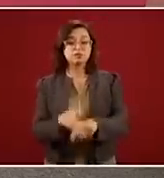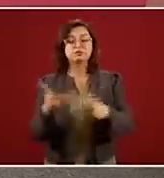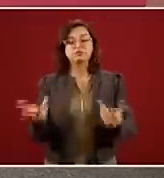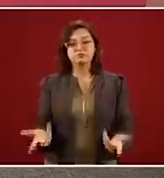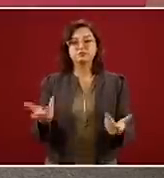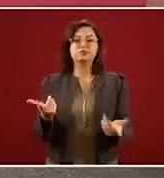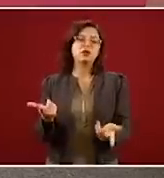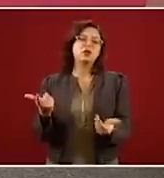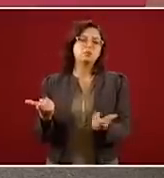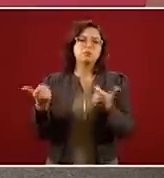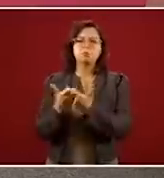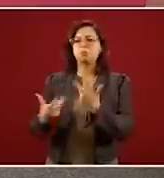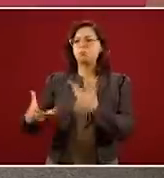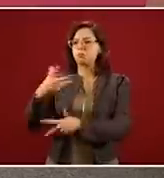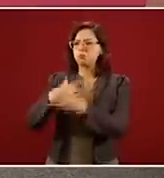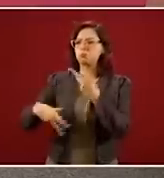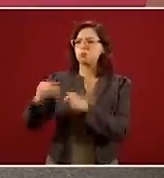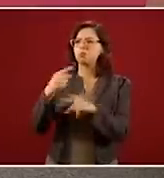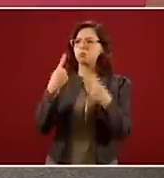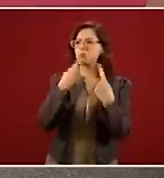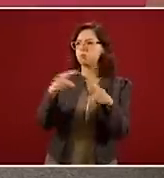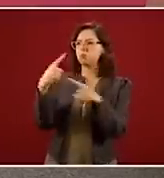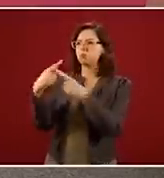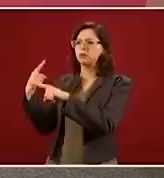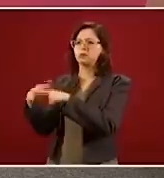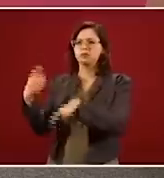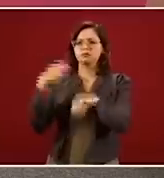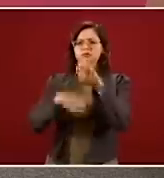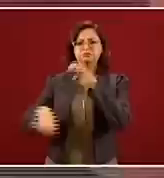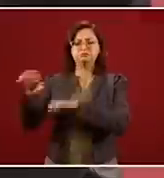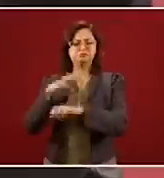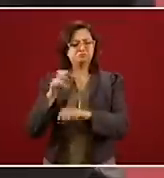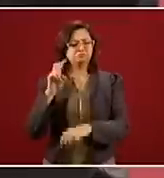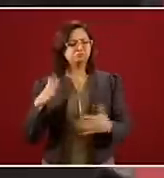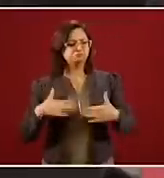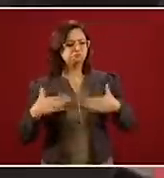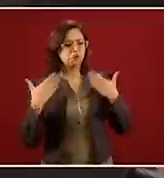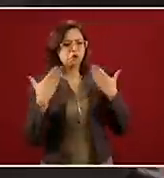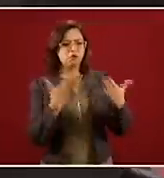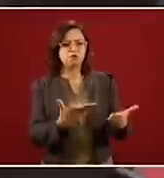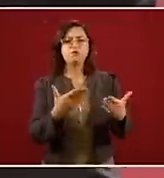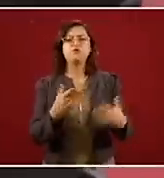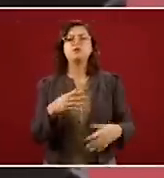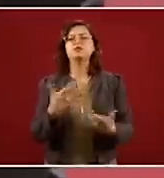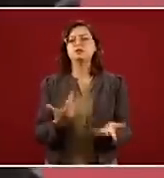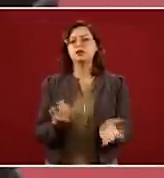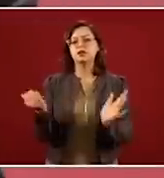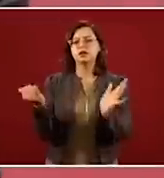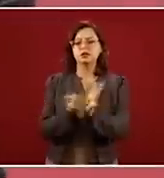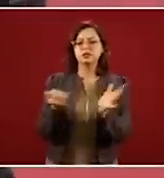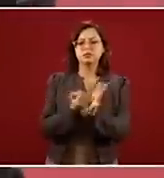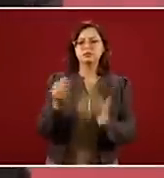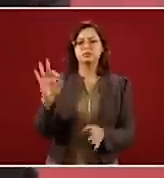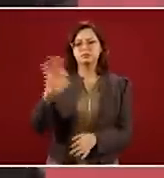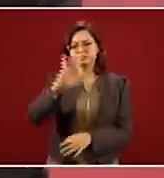sector financiero, porque está disminuyendo la tasa de interés en